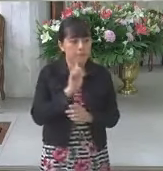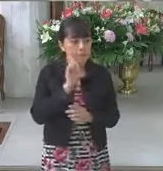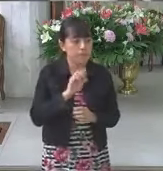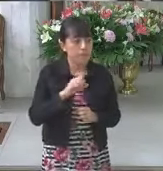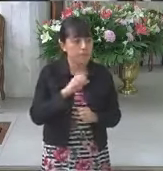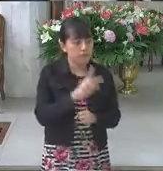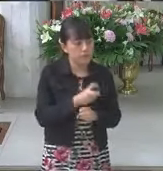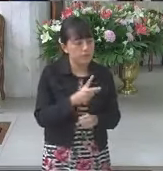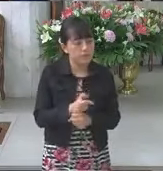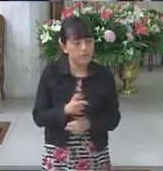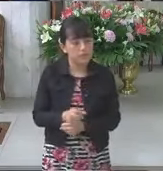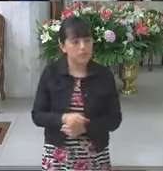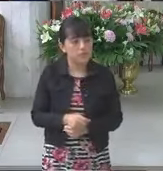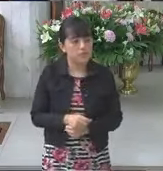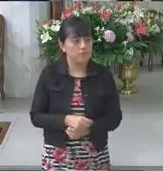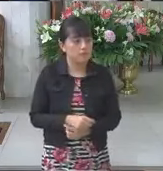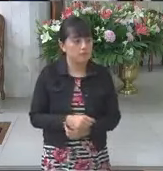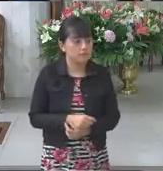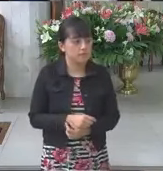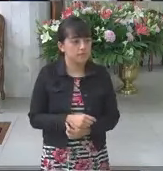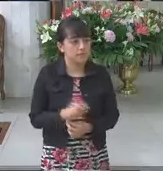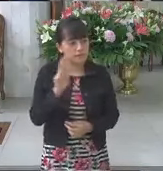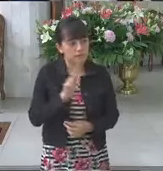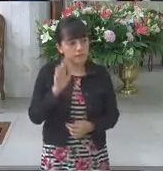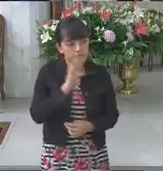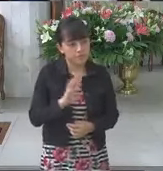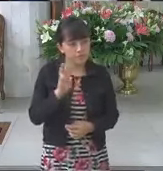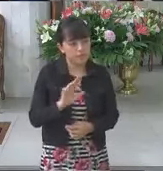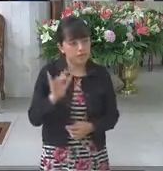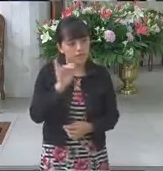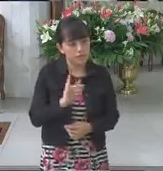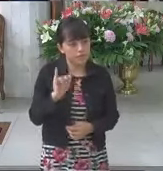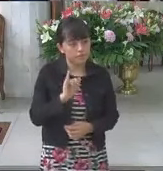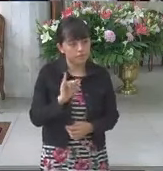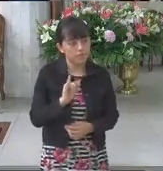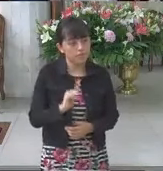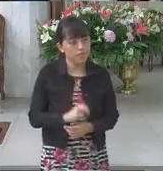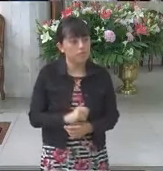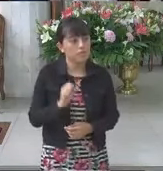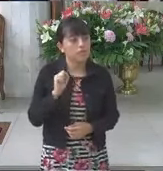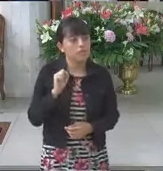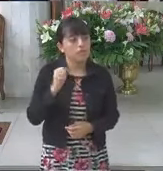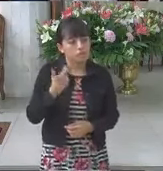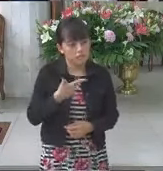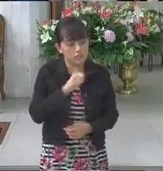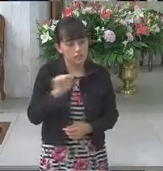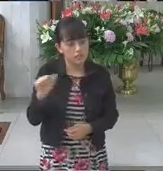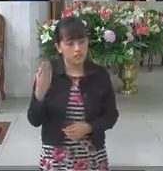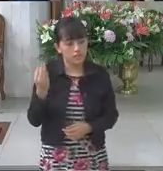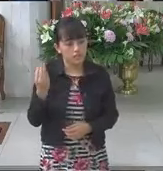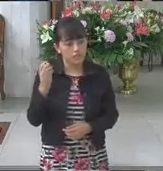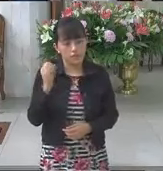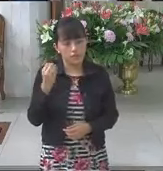martes 8 miércoles 9 y viernes 11 de octubre a partir de las 15:45 horas tienen que ser muy